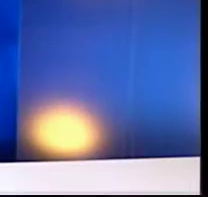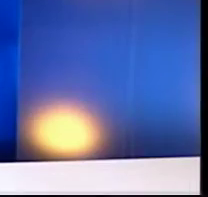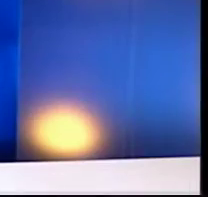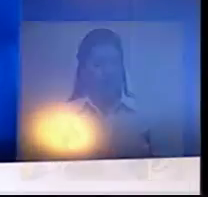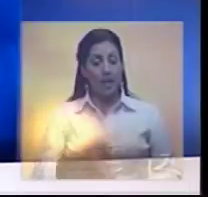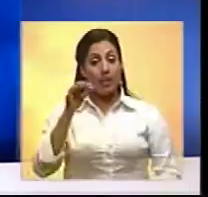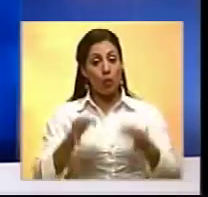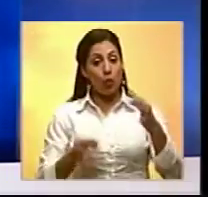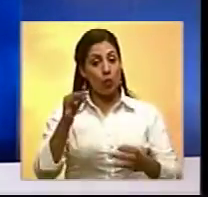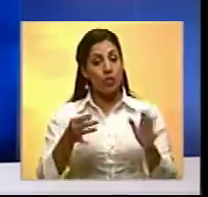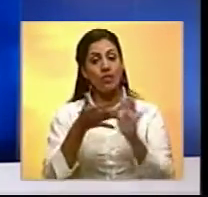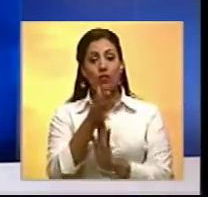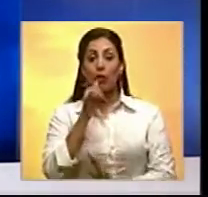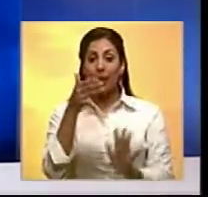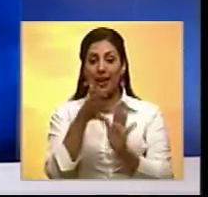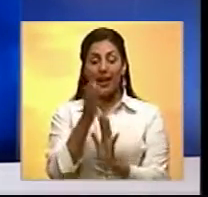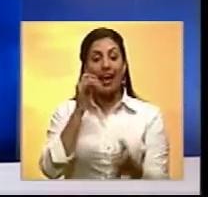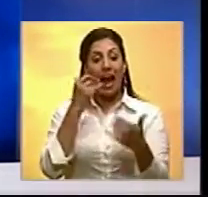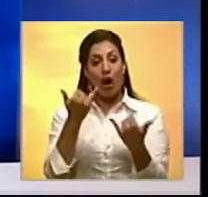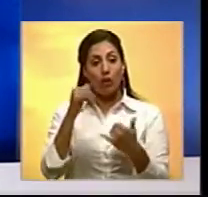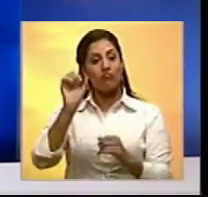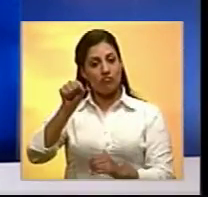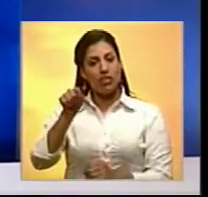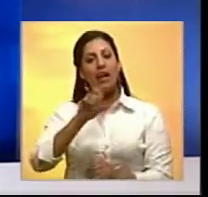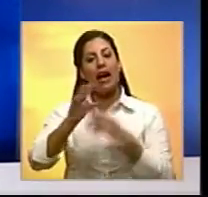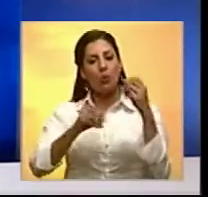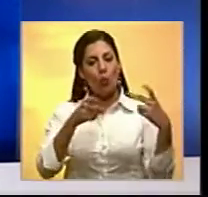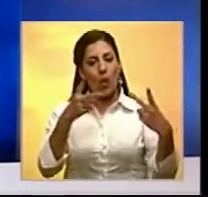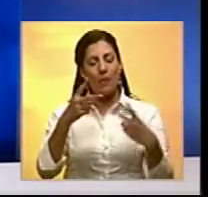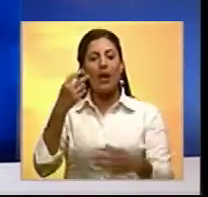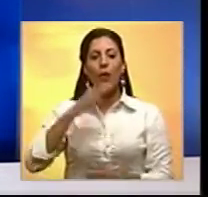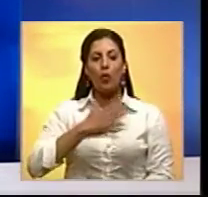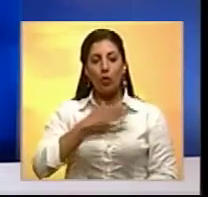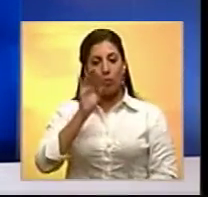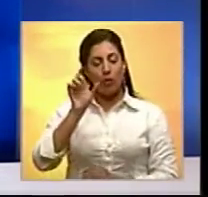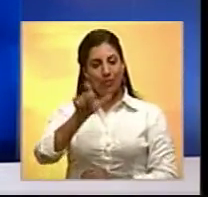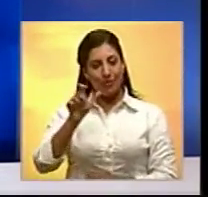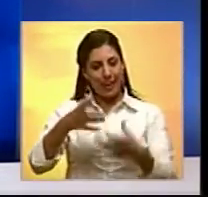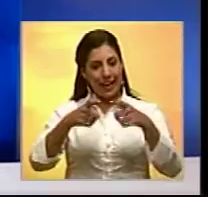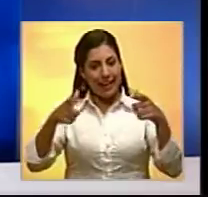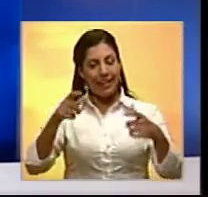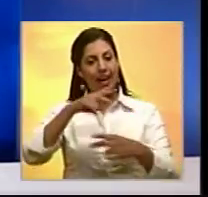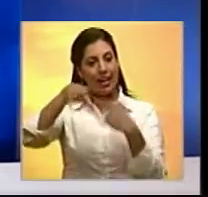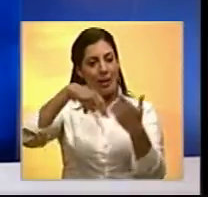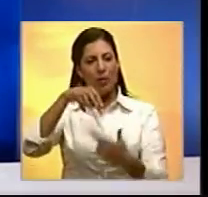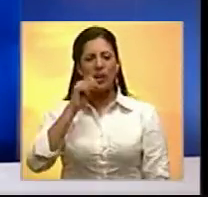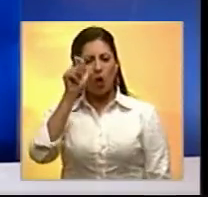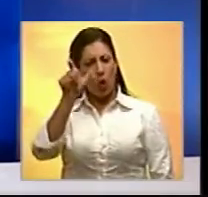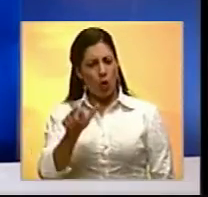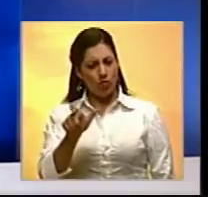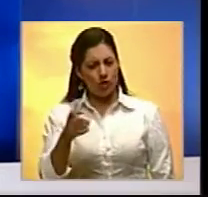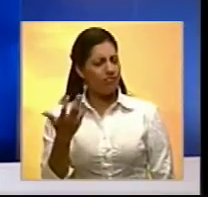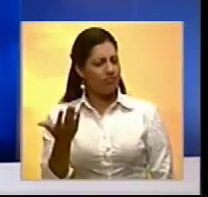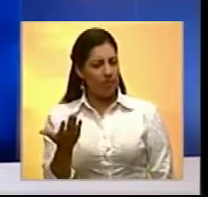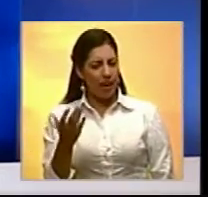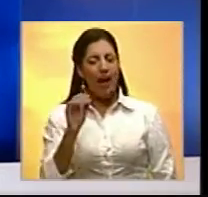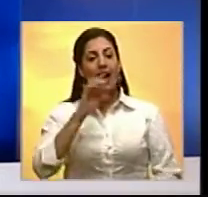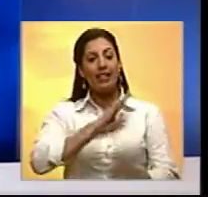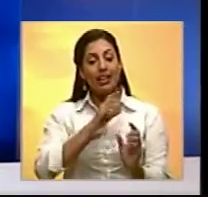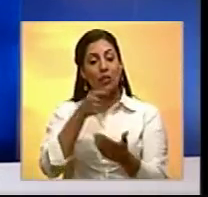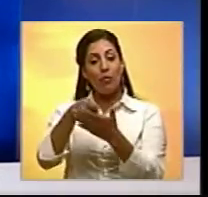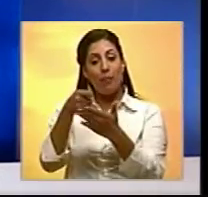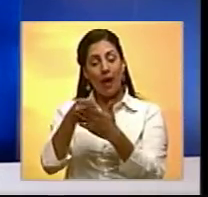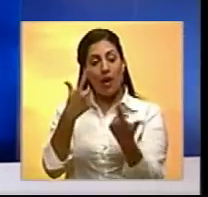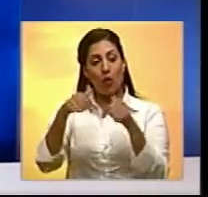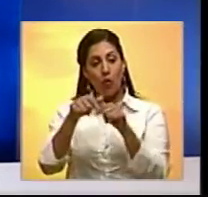El Tribunal Supremo de Justicia declaró competente la acción ejercida por el Procurador General de la República, Reinaldo Muñoz, en la que entregó